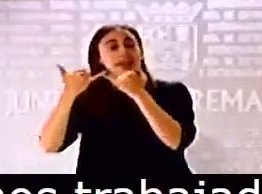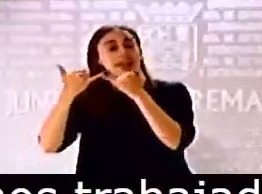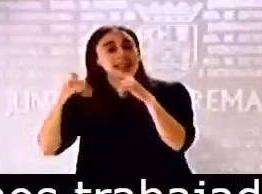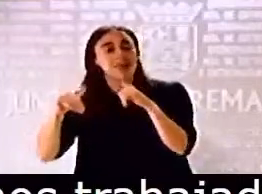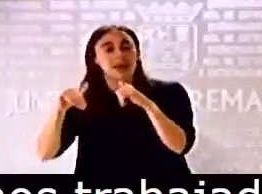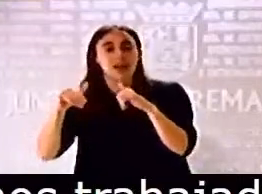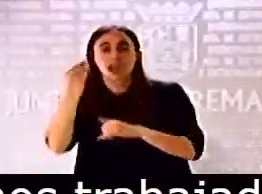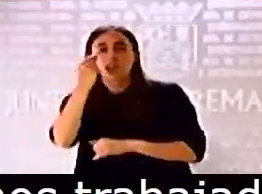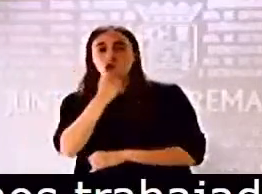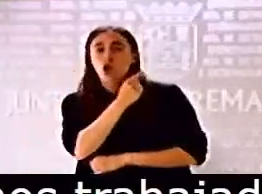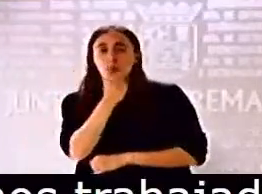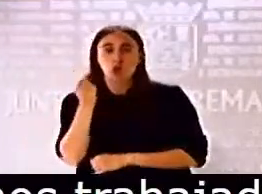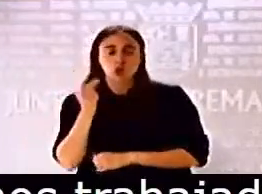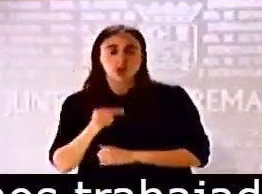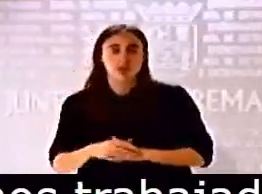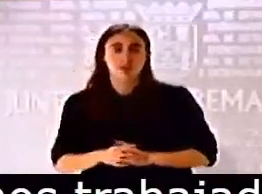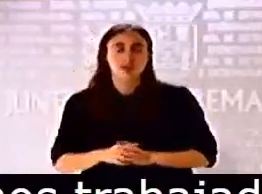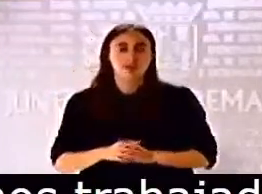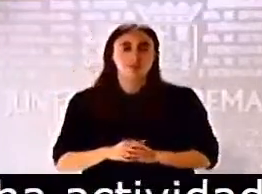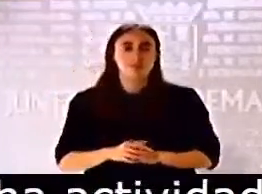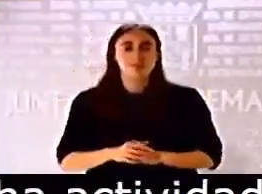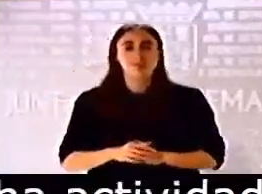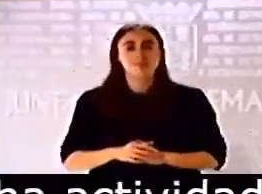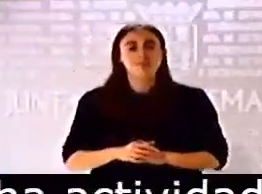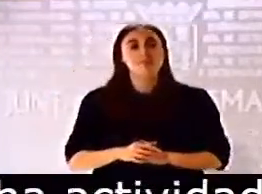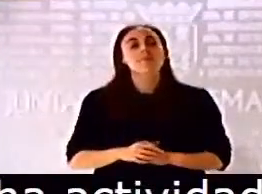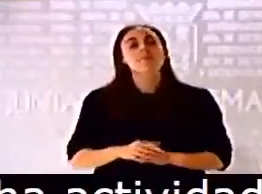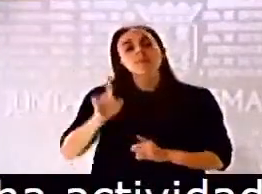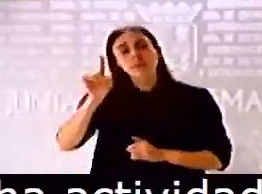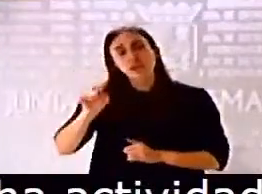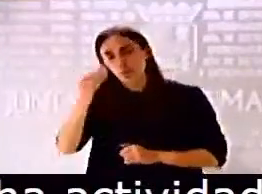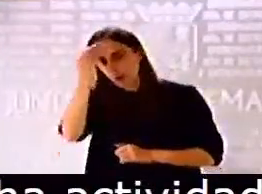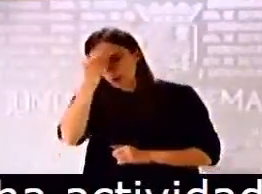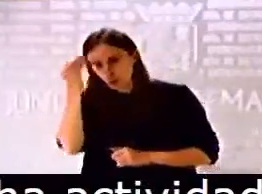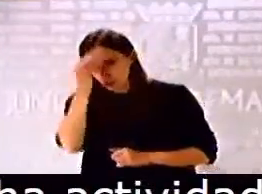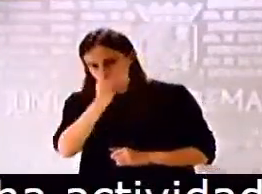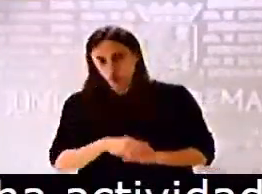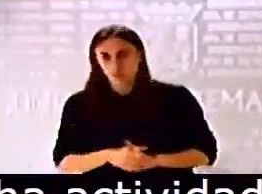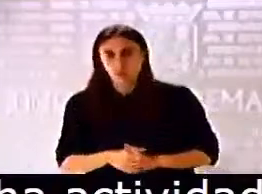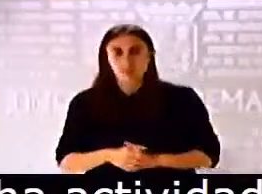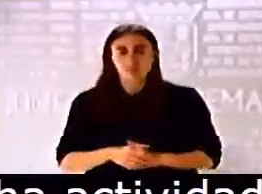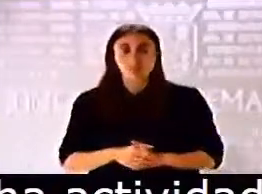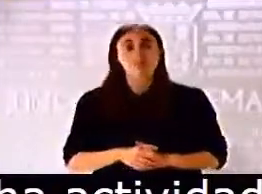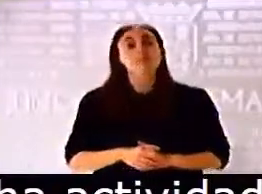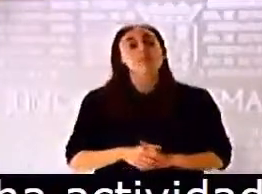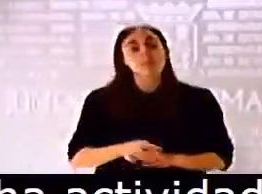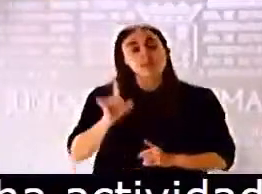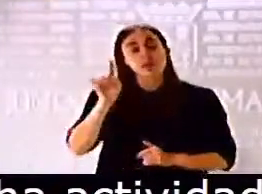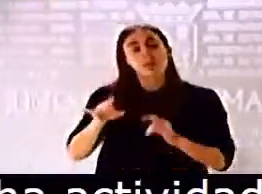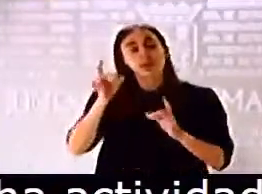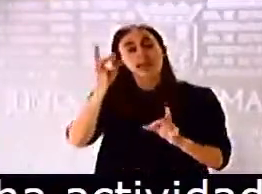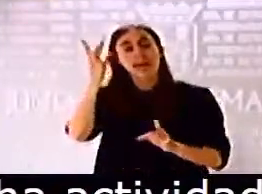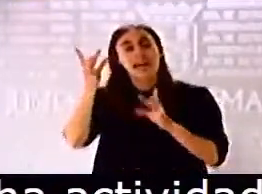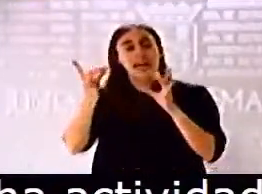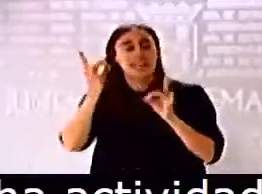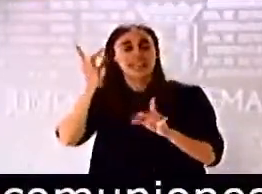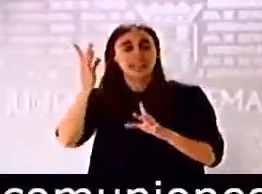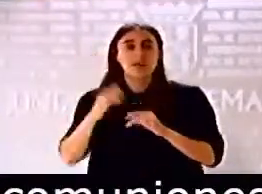las comuniones y de las celebraciones de los bautizos, así como de las actividades